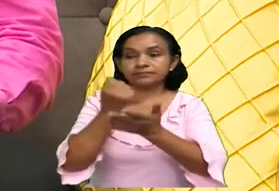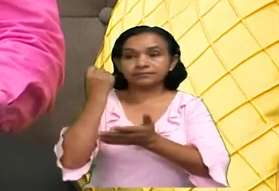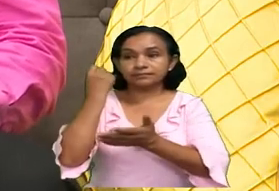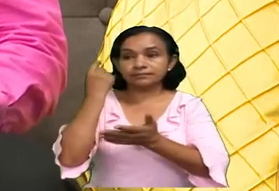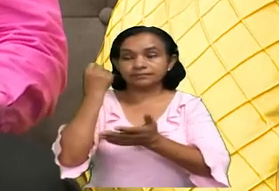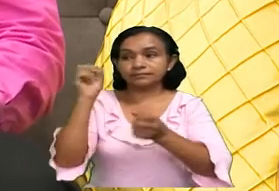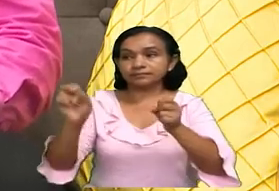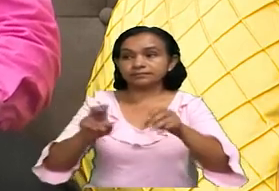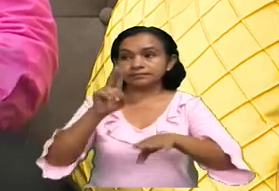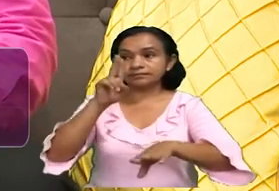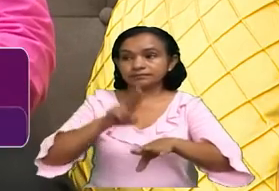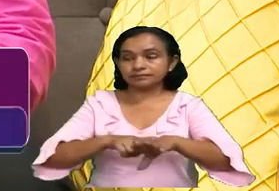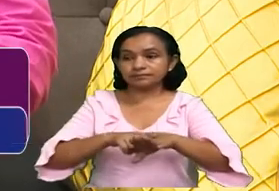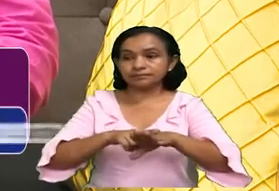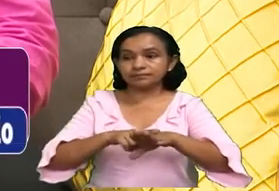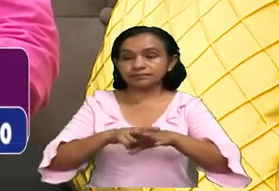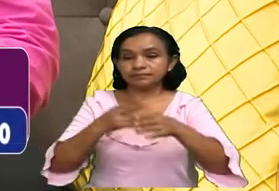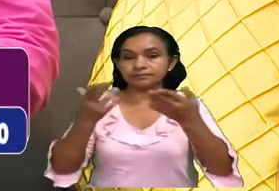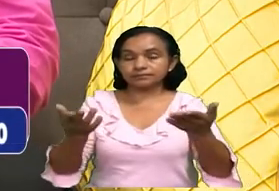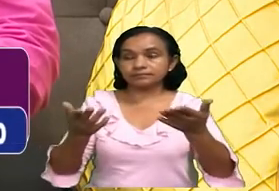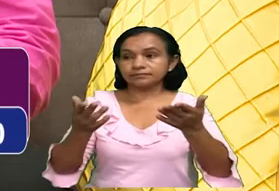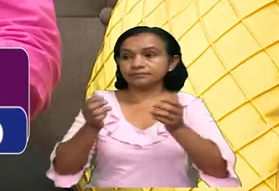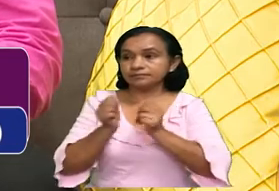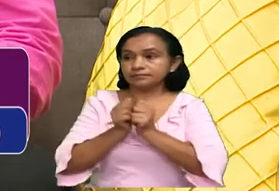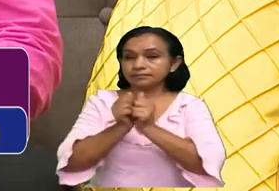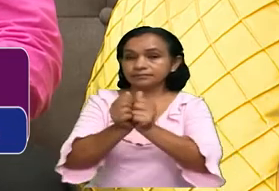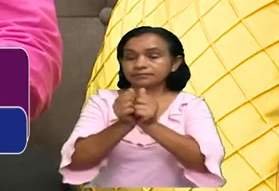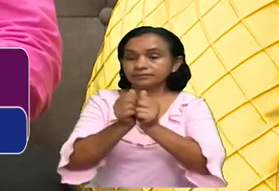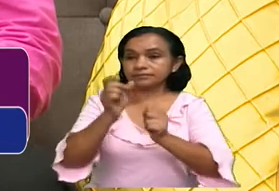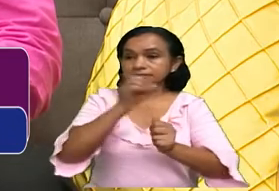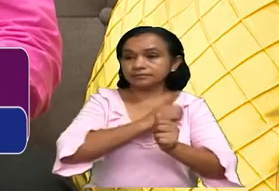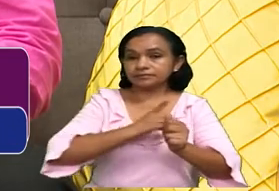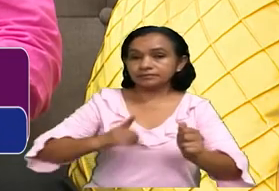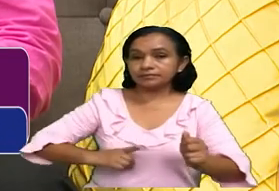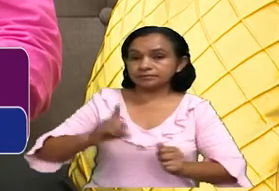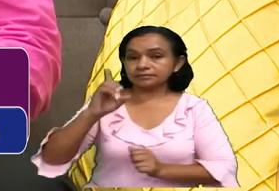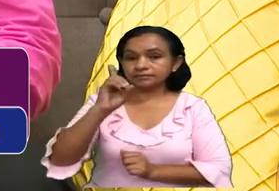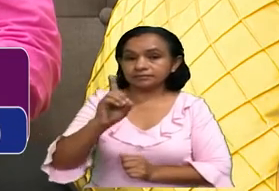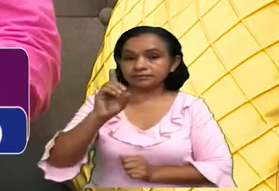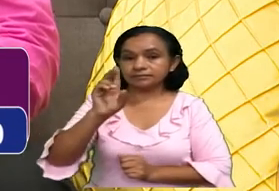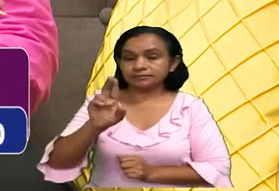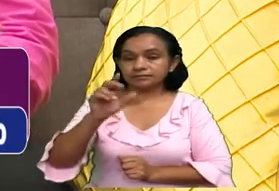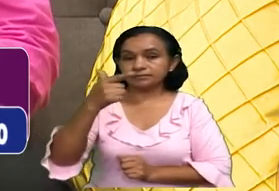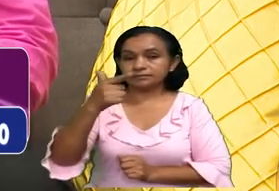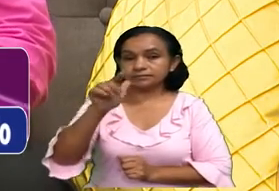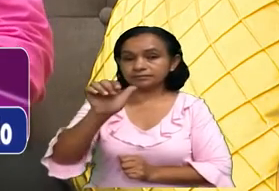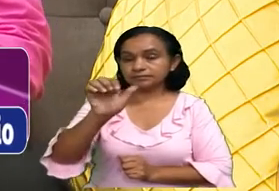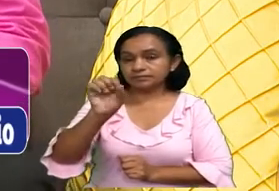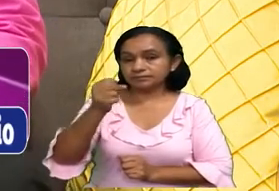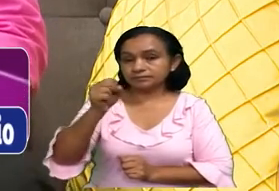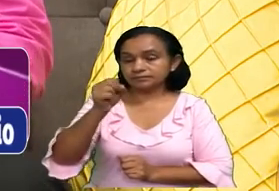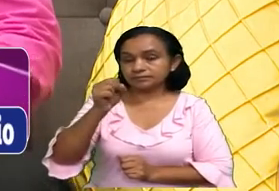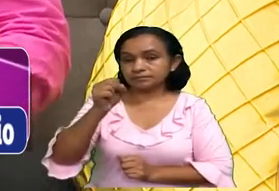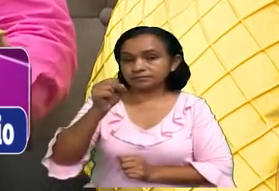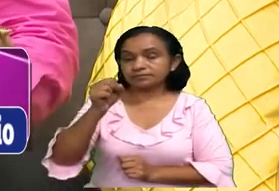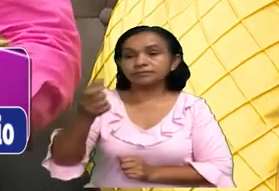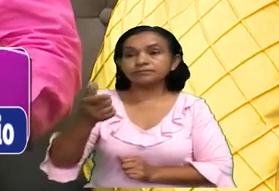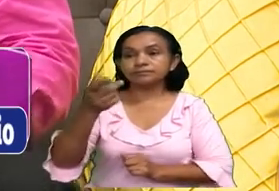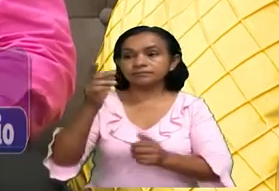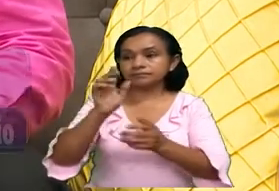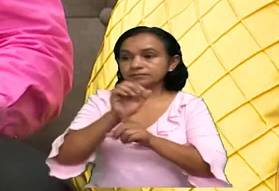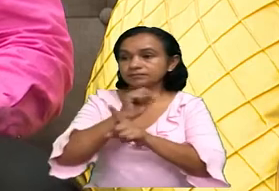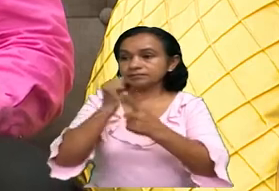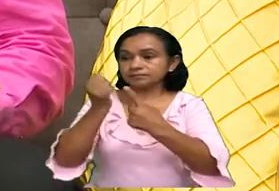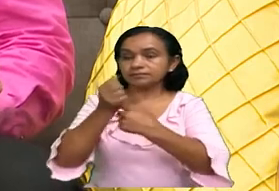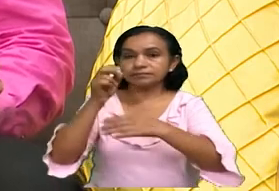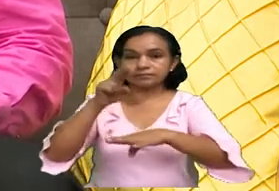Estrategia Nacional de la Ganadería Bovina, acompañados con el diputado Douglas Alemán, integrante de la Comisión de Producción, Economía y Presupuestos de la Asamblea Nacional.